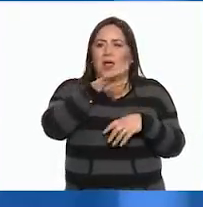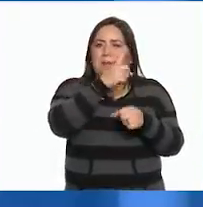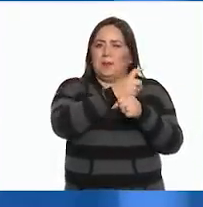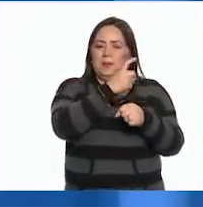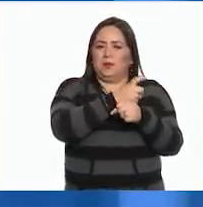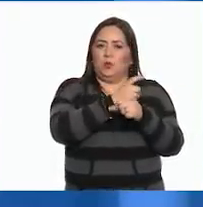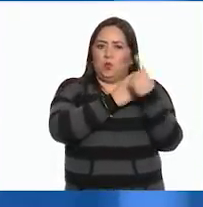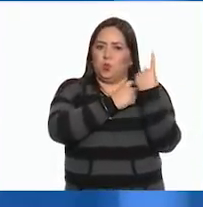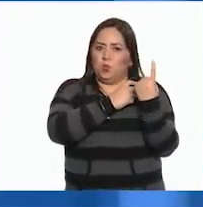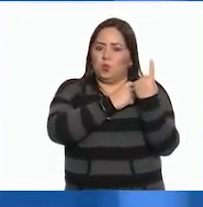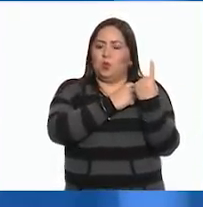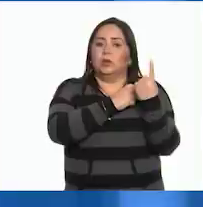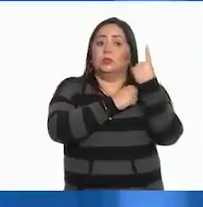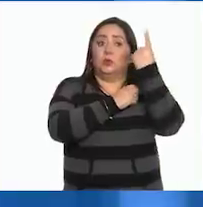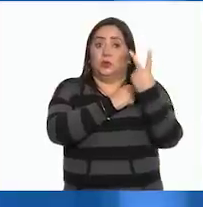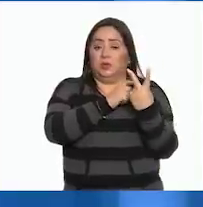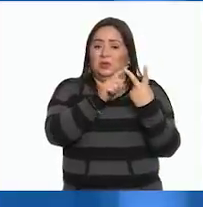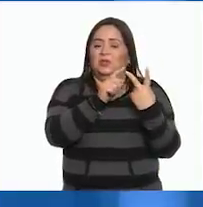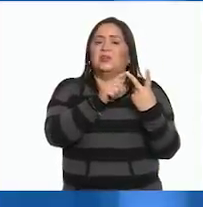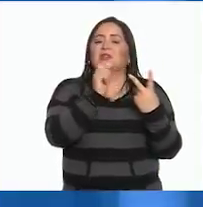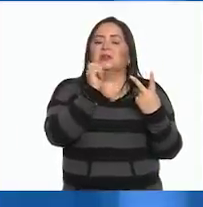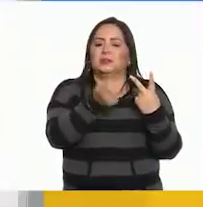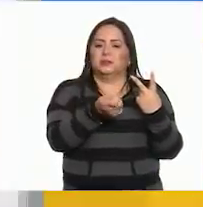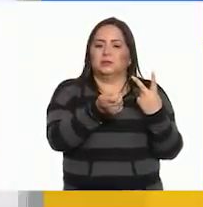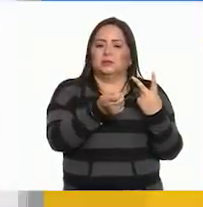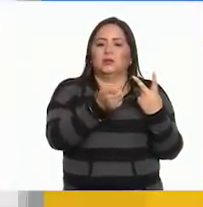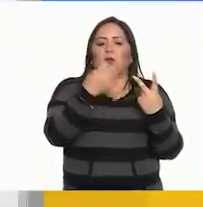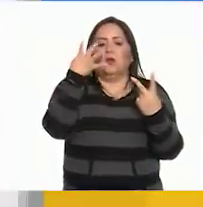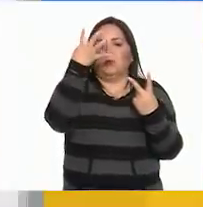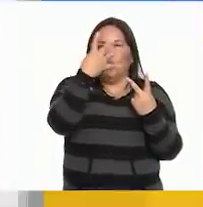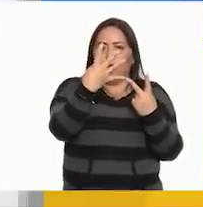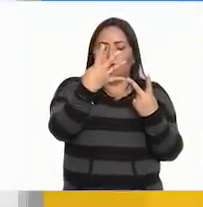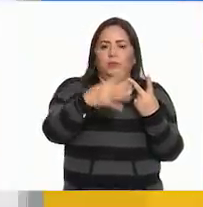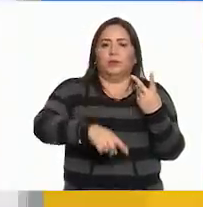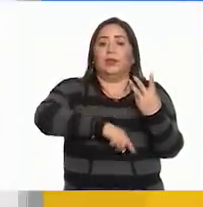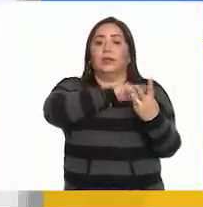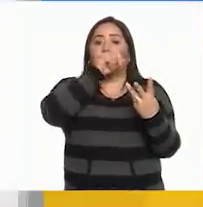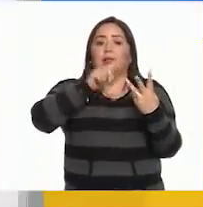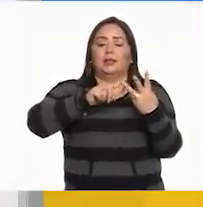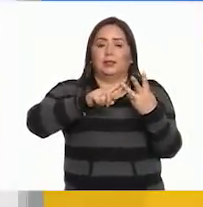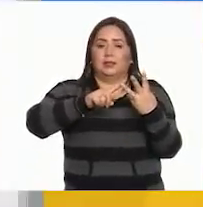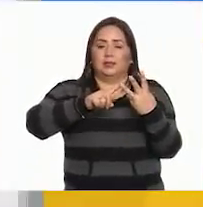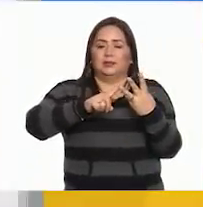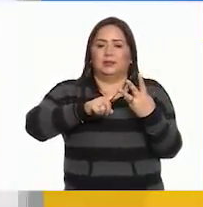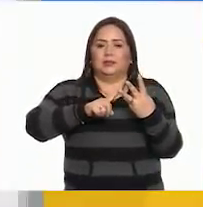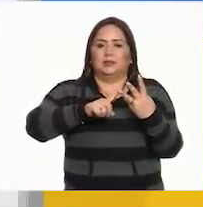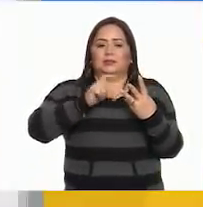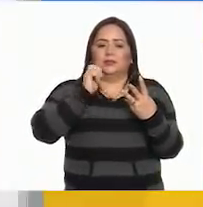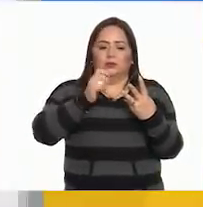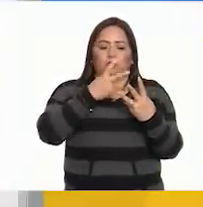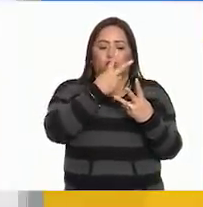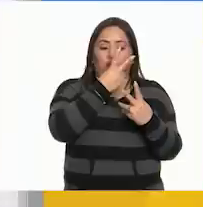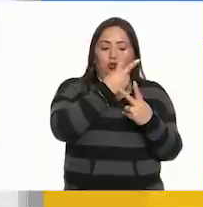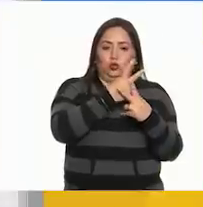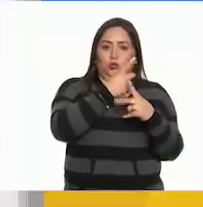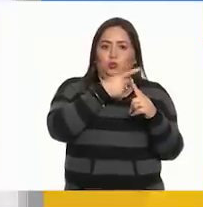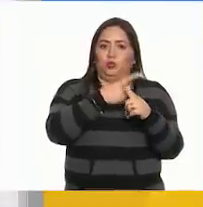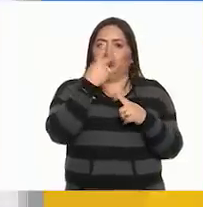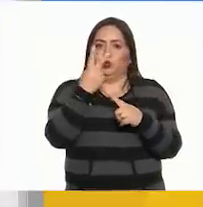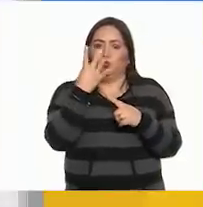figura solamente es uno. Pero en la segunda figura, que es la figura 2, hay 4. Es decir, serían 2 por